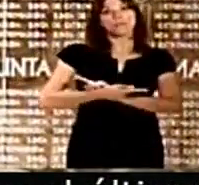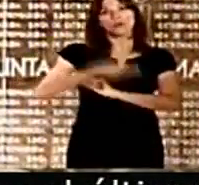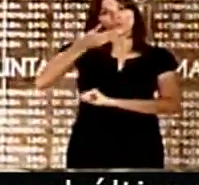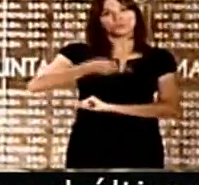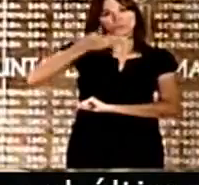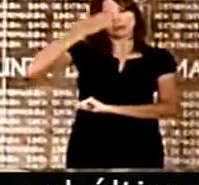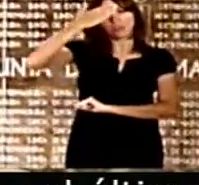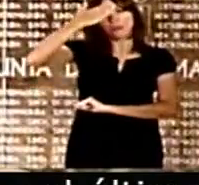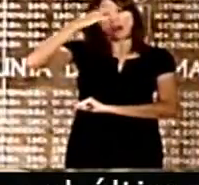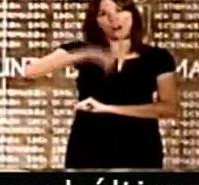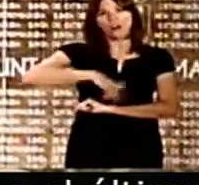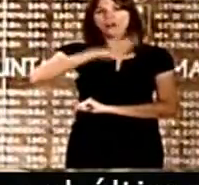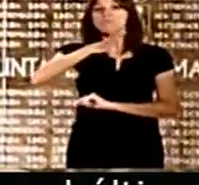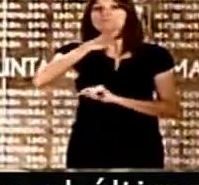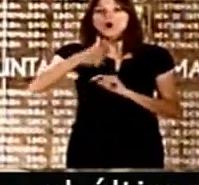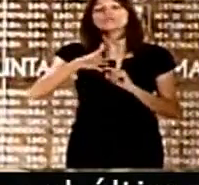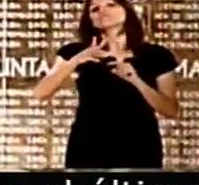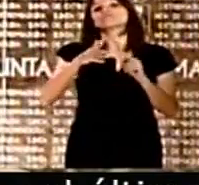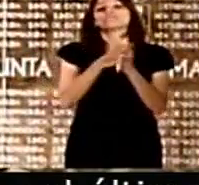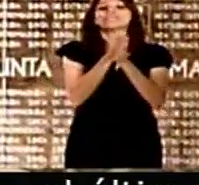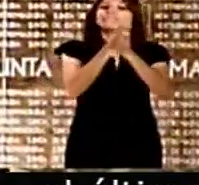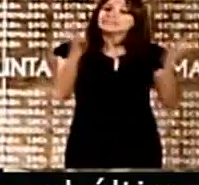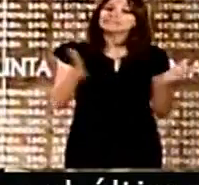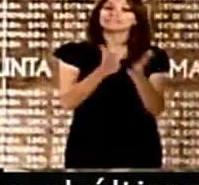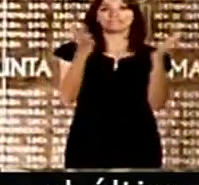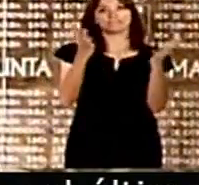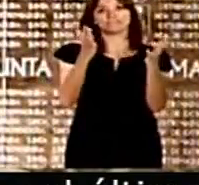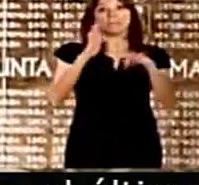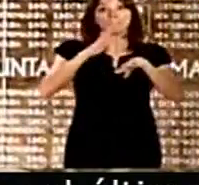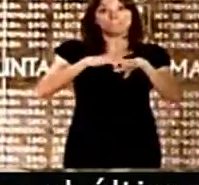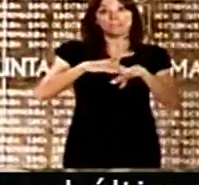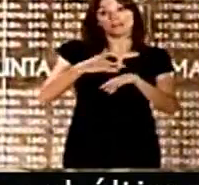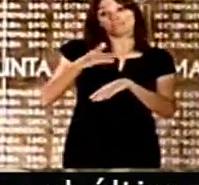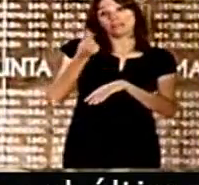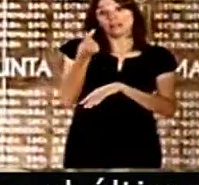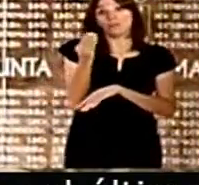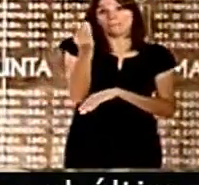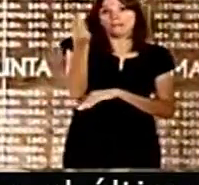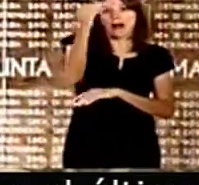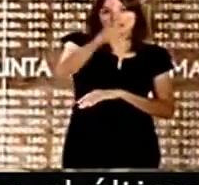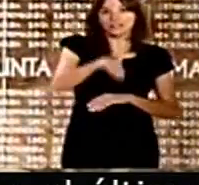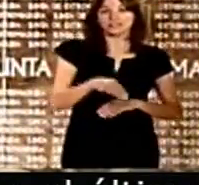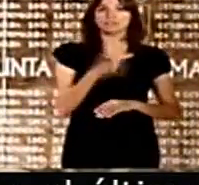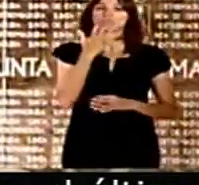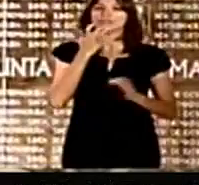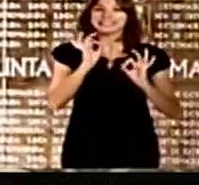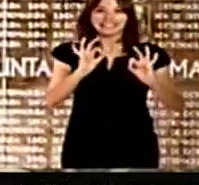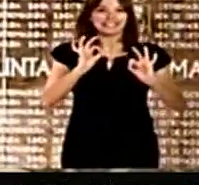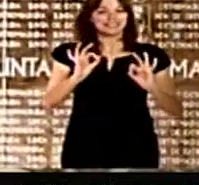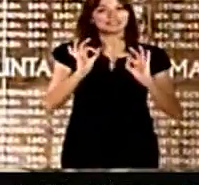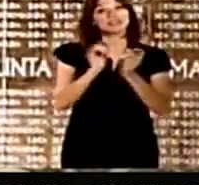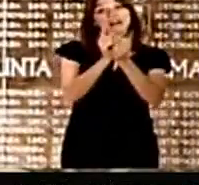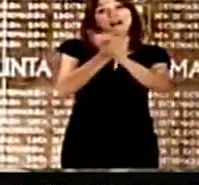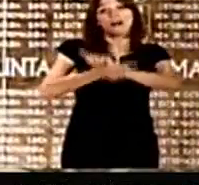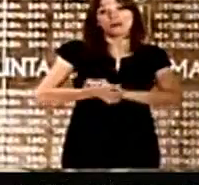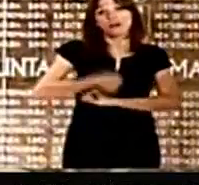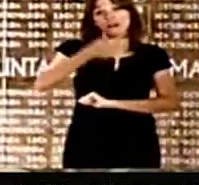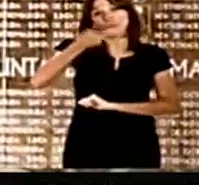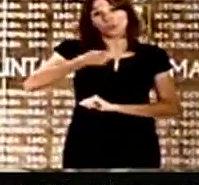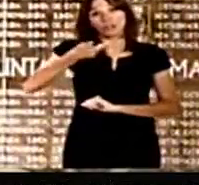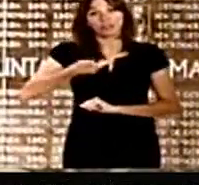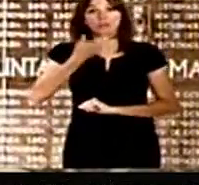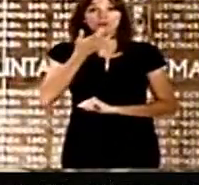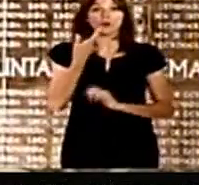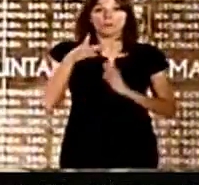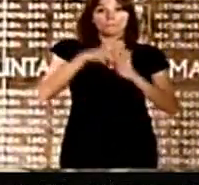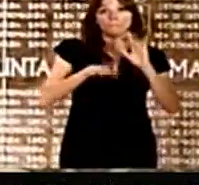por aumentar la incentivación y la intensidad de la ayuda. En concreto, los cambios más sustanciales que recogen las